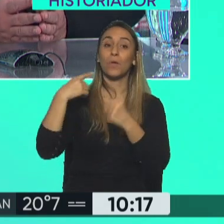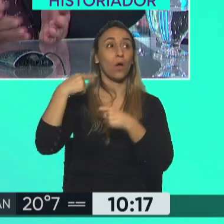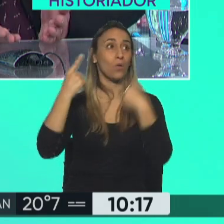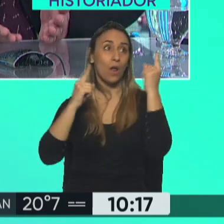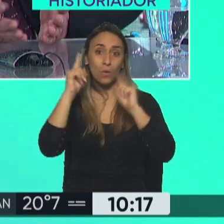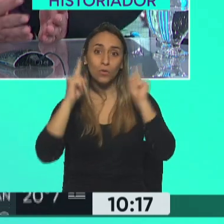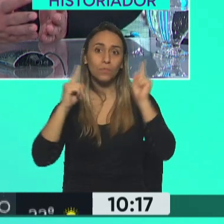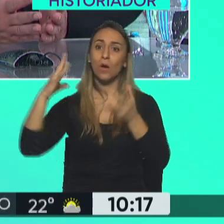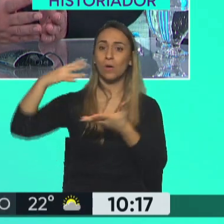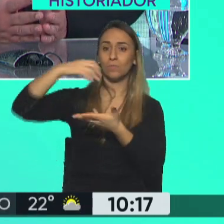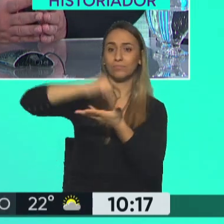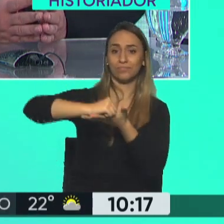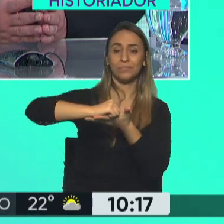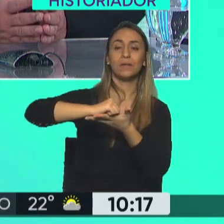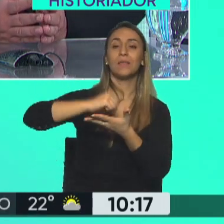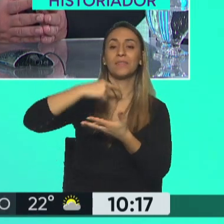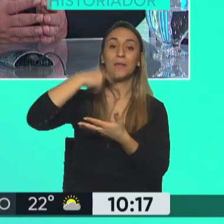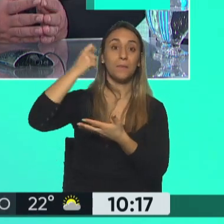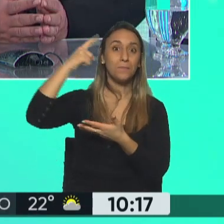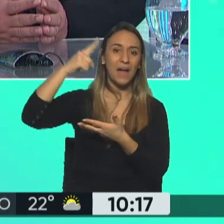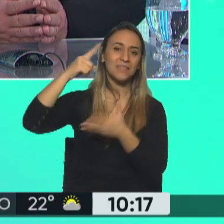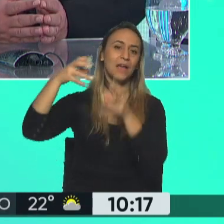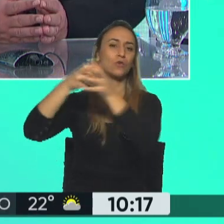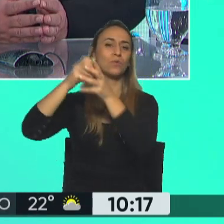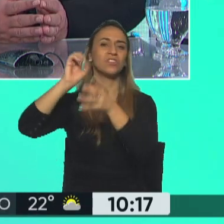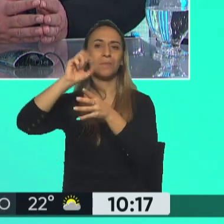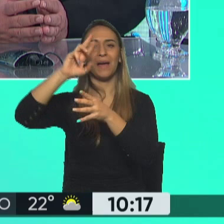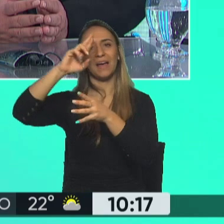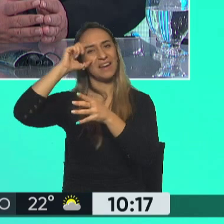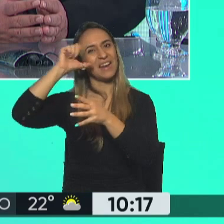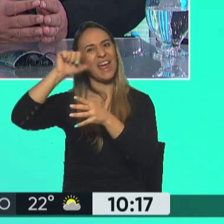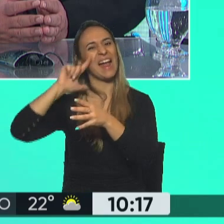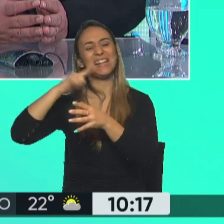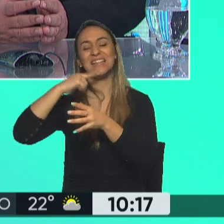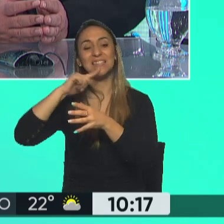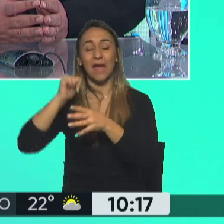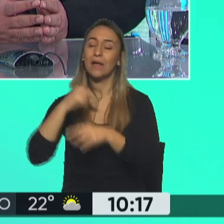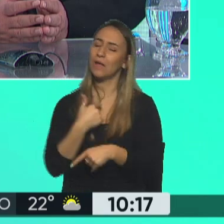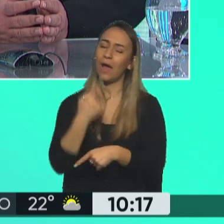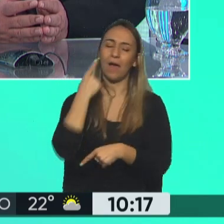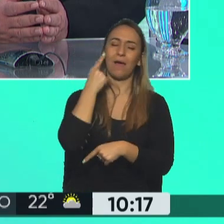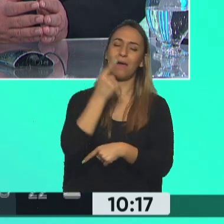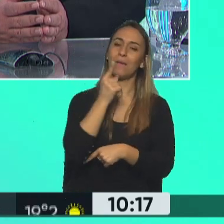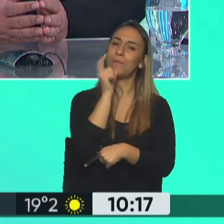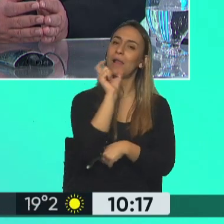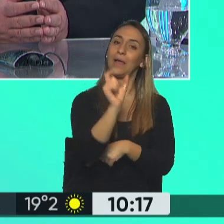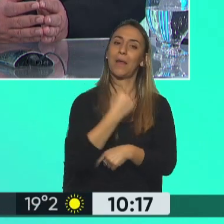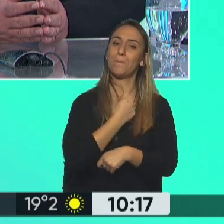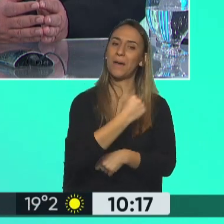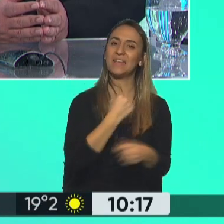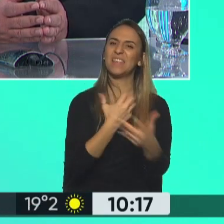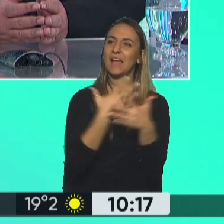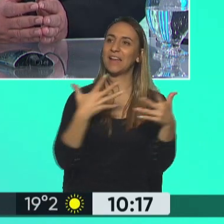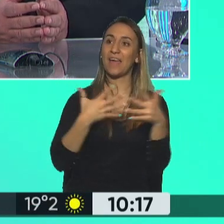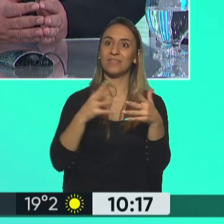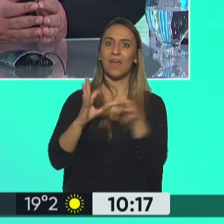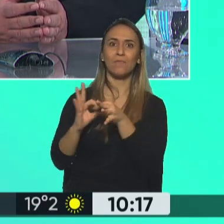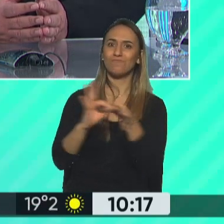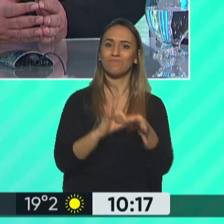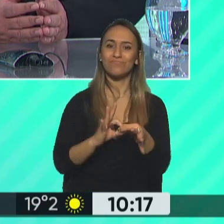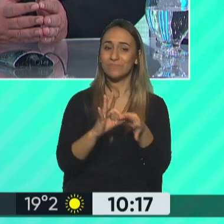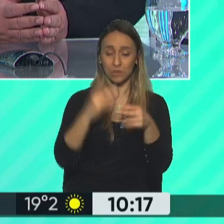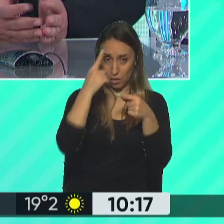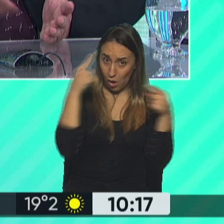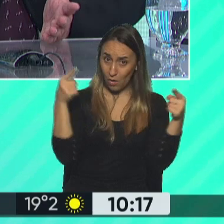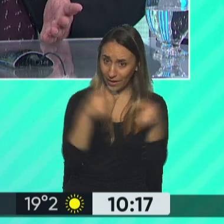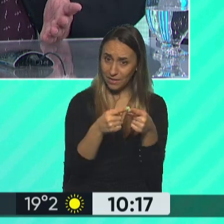los realistas o los españoles, ¿no? Yo me quedo con esto de la patria grande, ¿no? Con un origen y un destino en común. Exactamente, sí, la